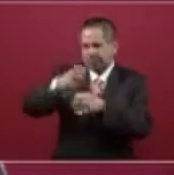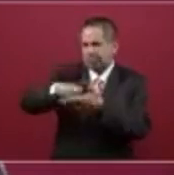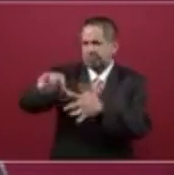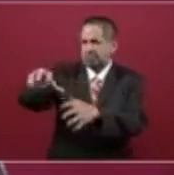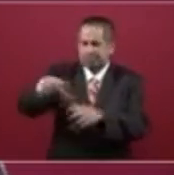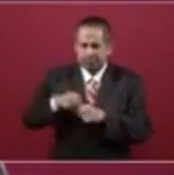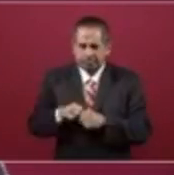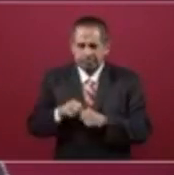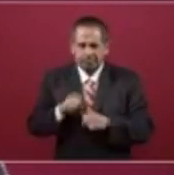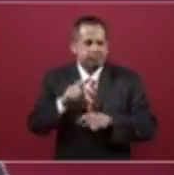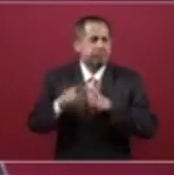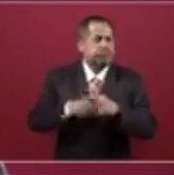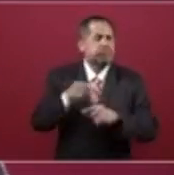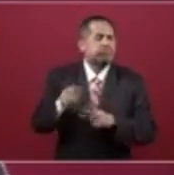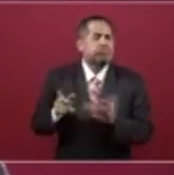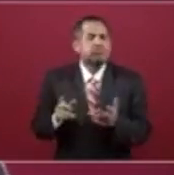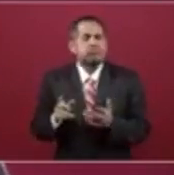después